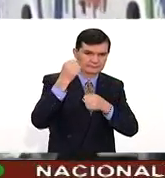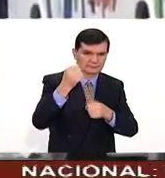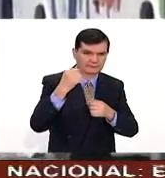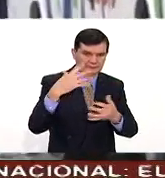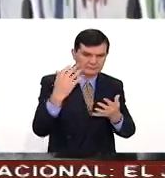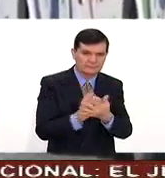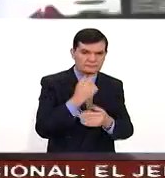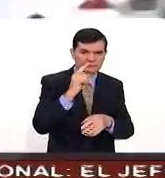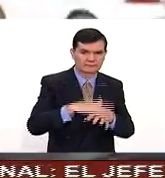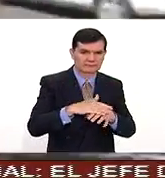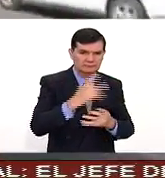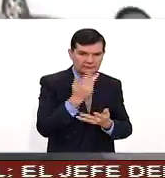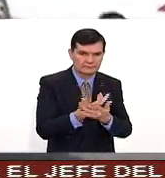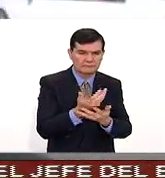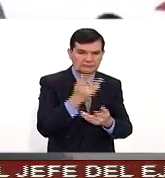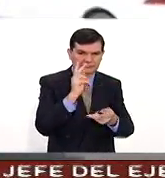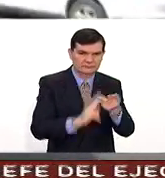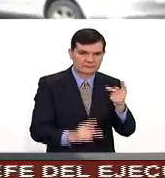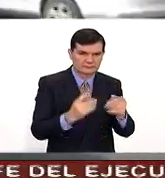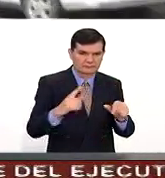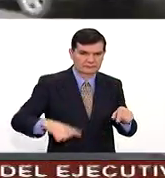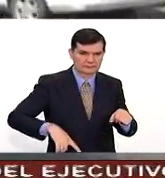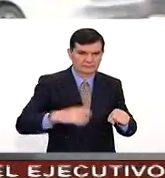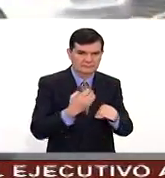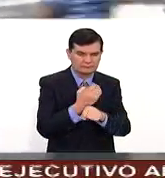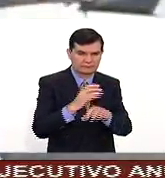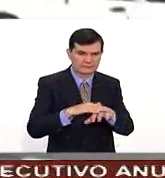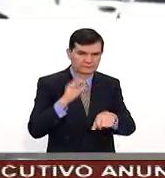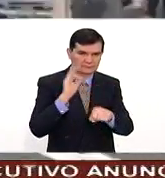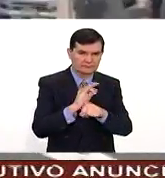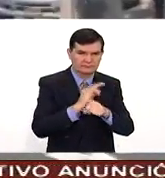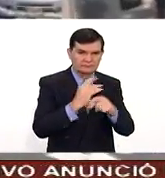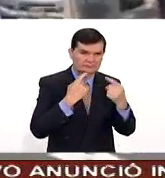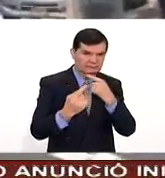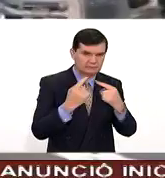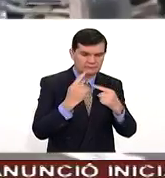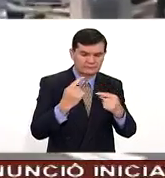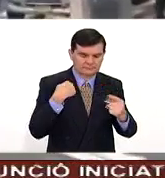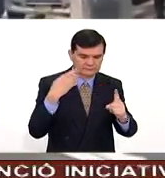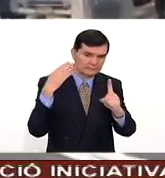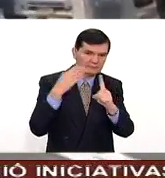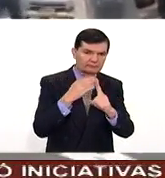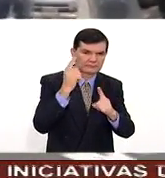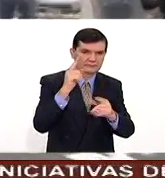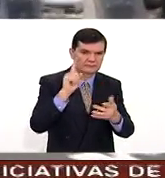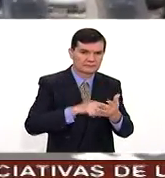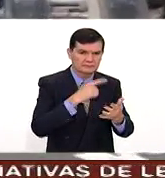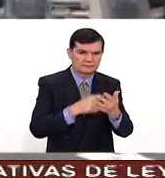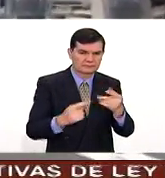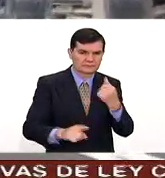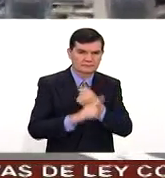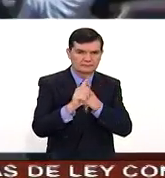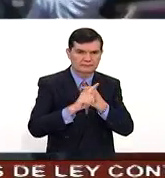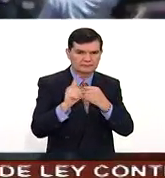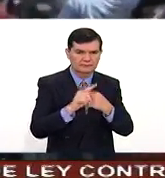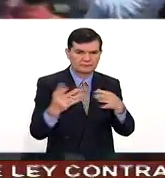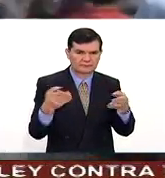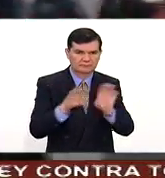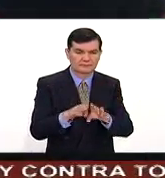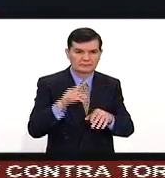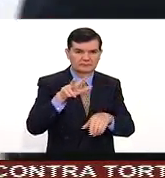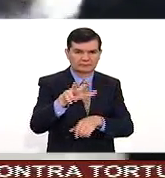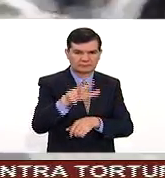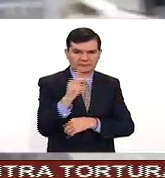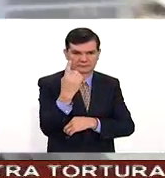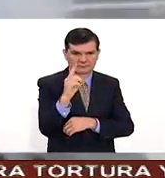lograron una tregua con el gobierno del estado que privilegia el diálogo y tiene por objetivo suspender el conflicto. Anunciaron que el 18